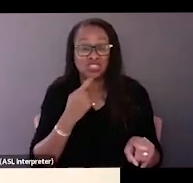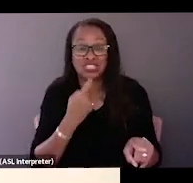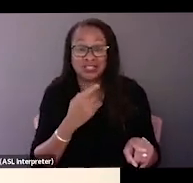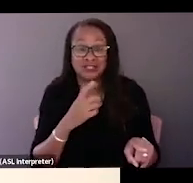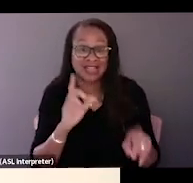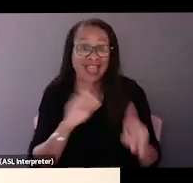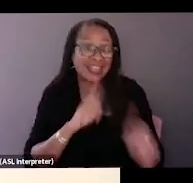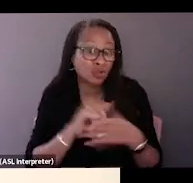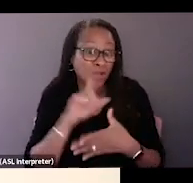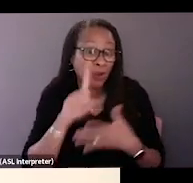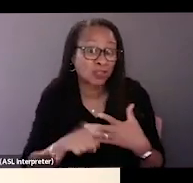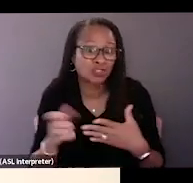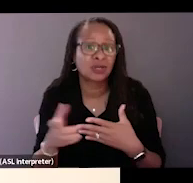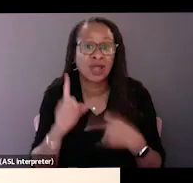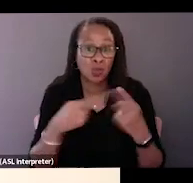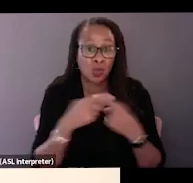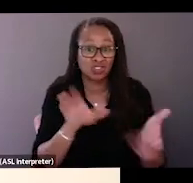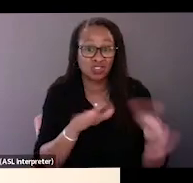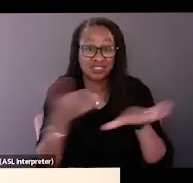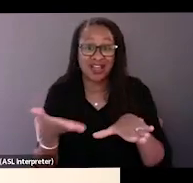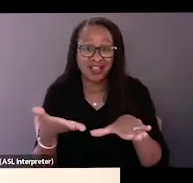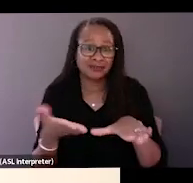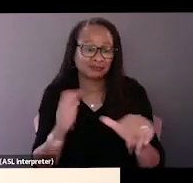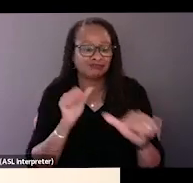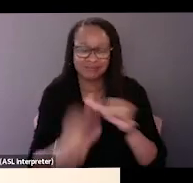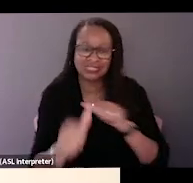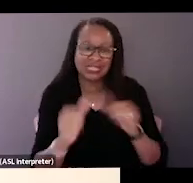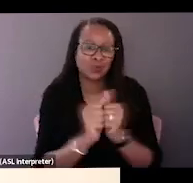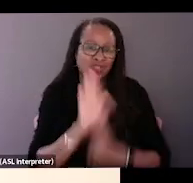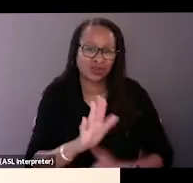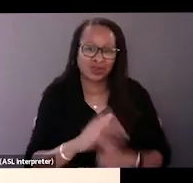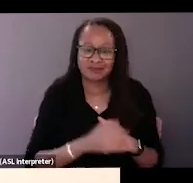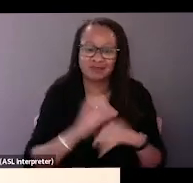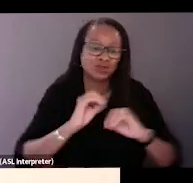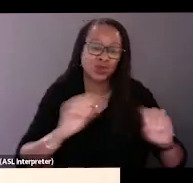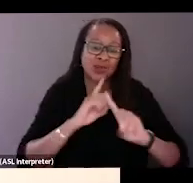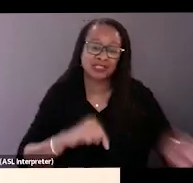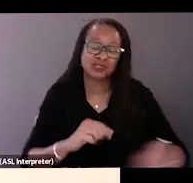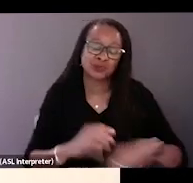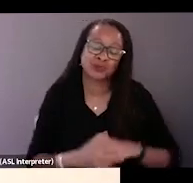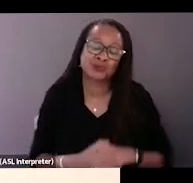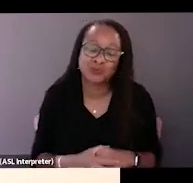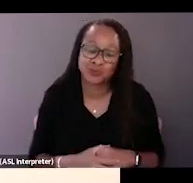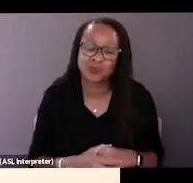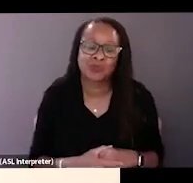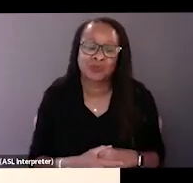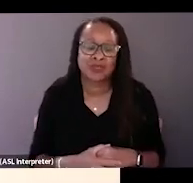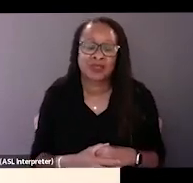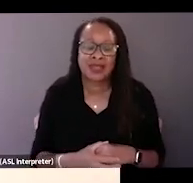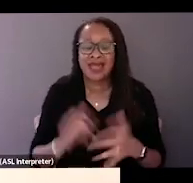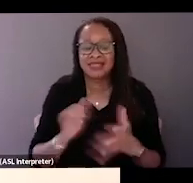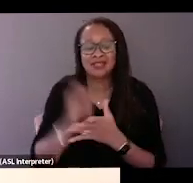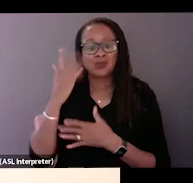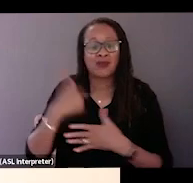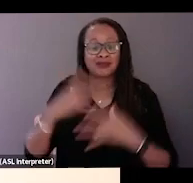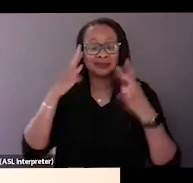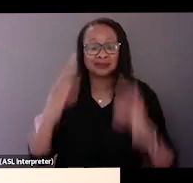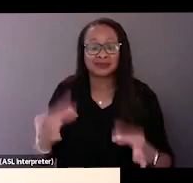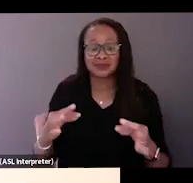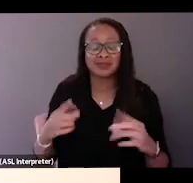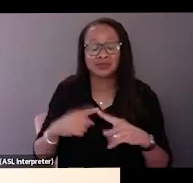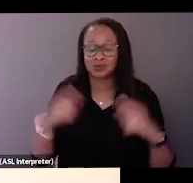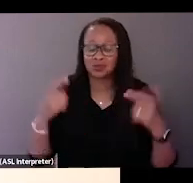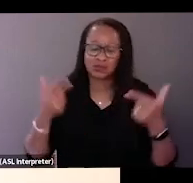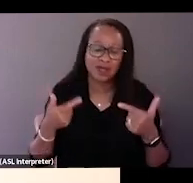ella. Y por eso es que decidí también como eh, que en la película estuvieran las diferentes